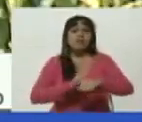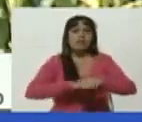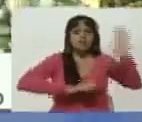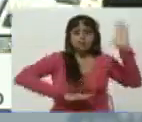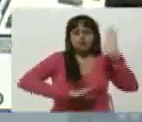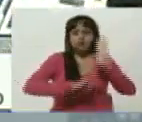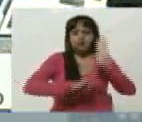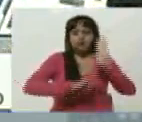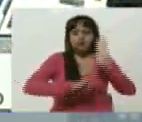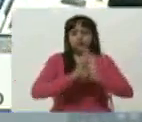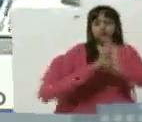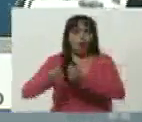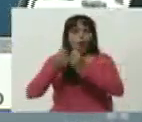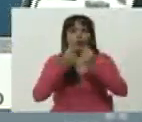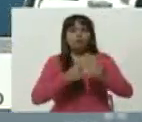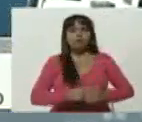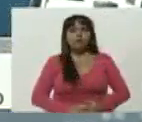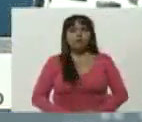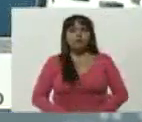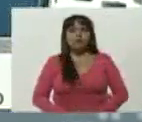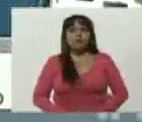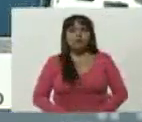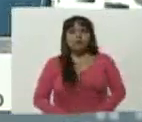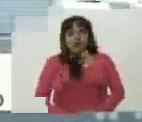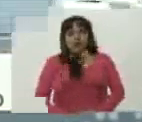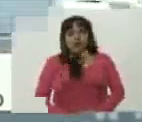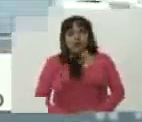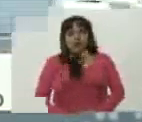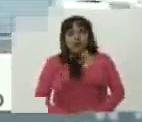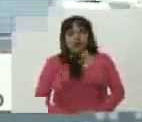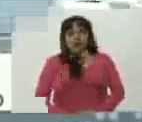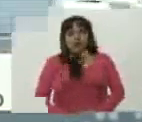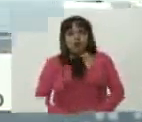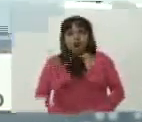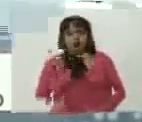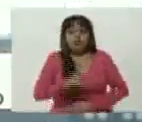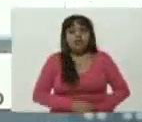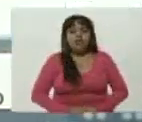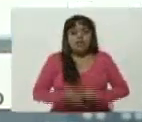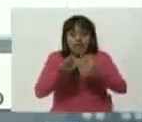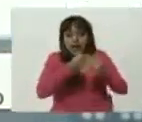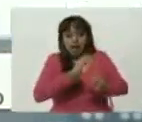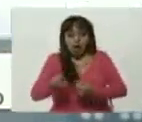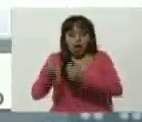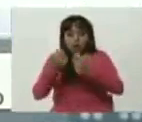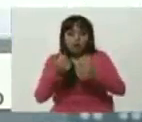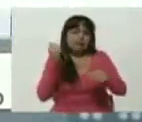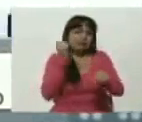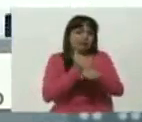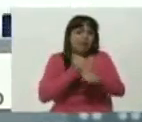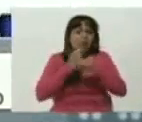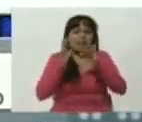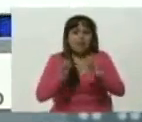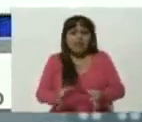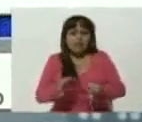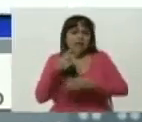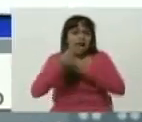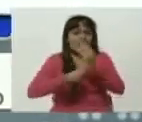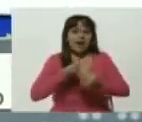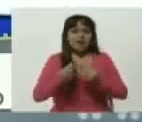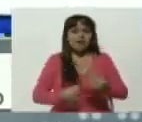crecimiento económico. La economía real de Venezuela productiva y la economía real y